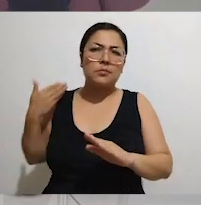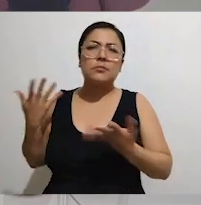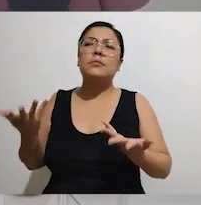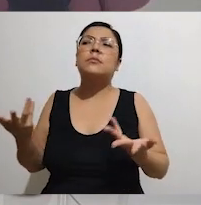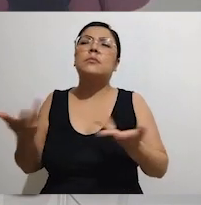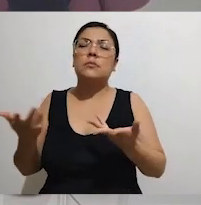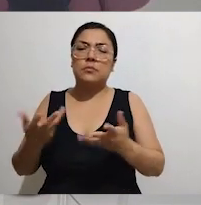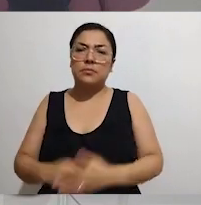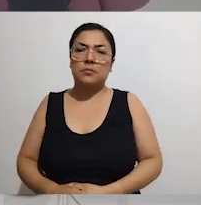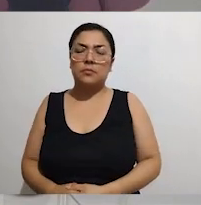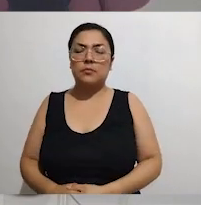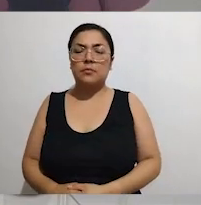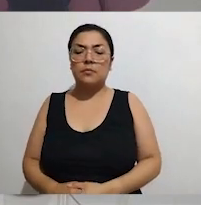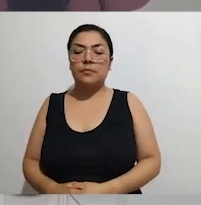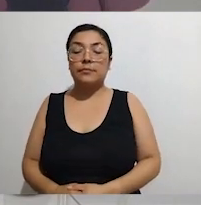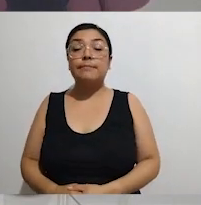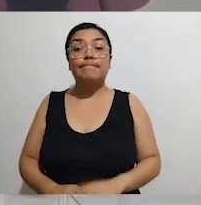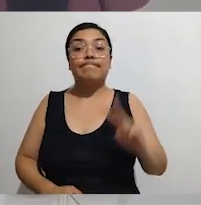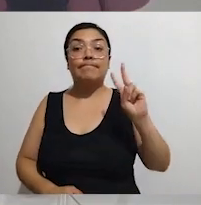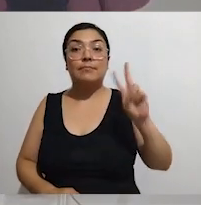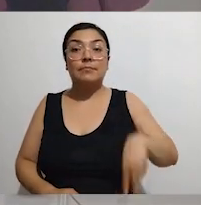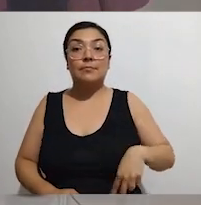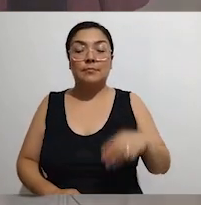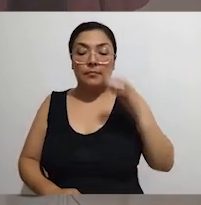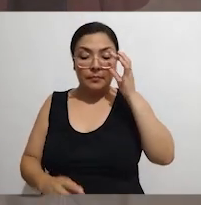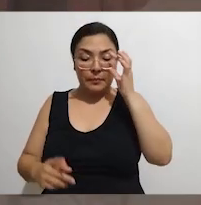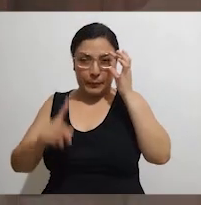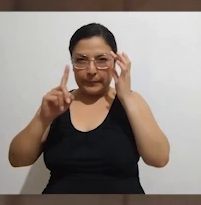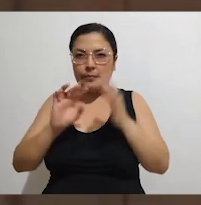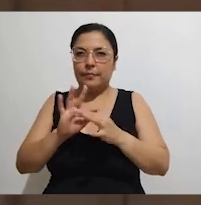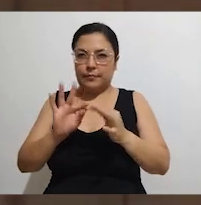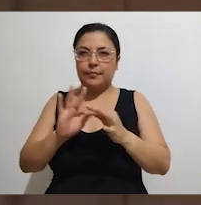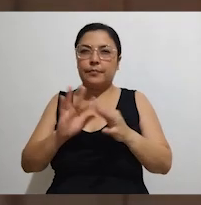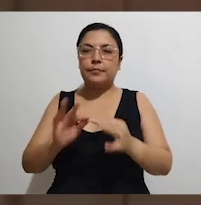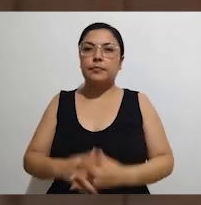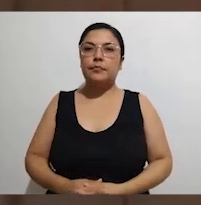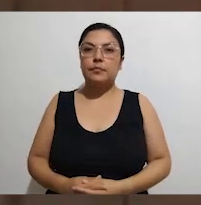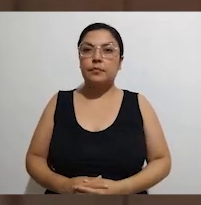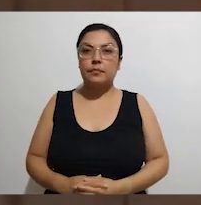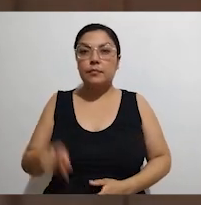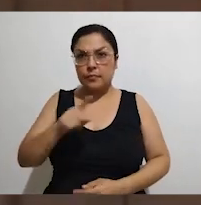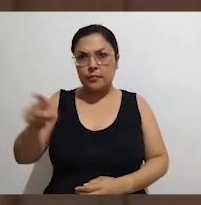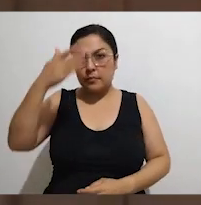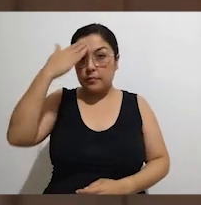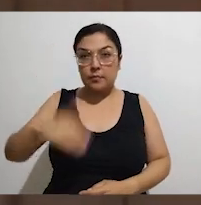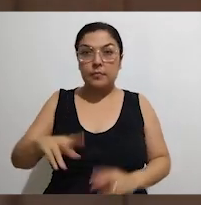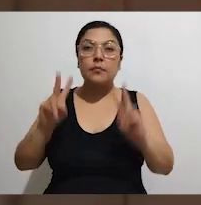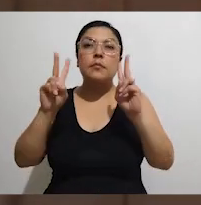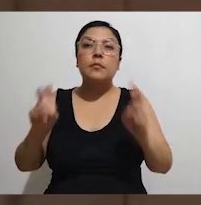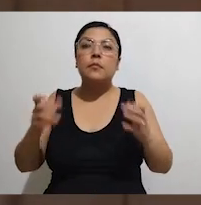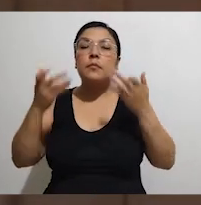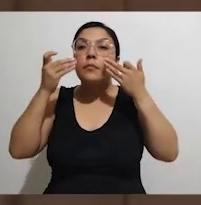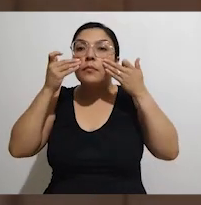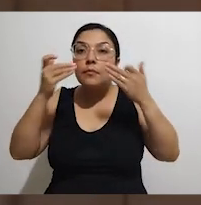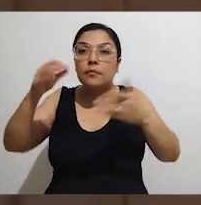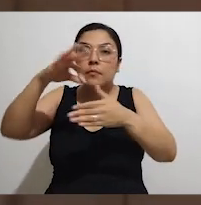que algunos de ellos llegaron un poco antes. Es correcto. Déjenles platico que, como ustedes saben, la observación electoral, y ya se